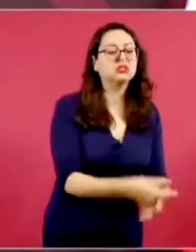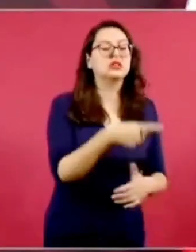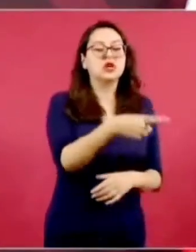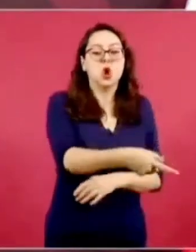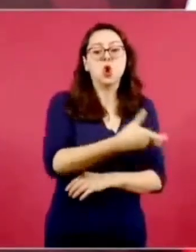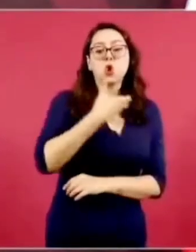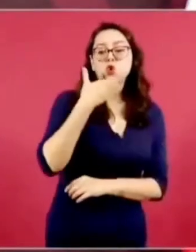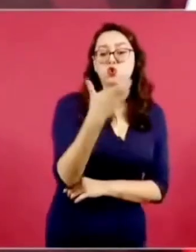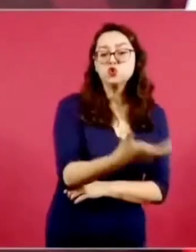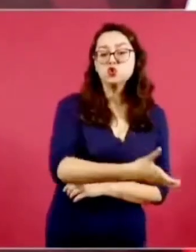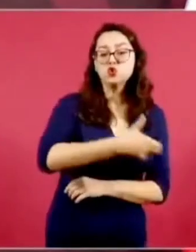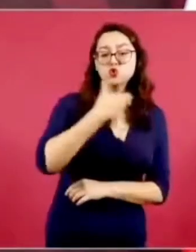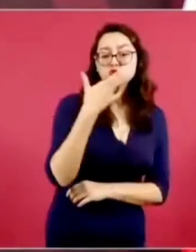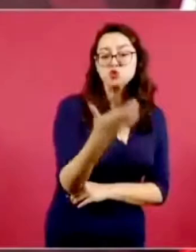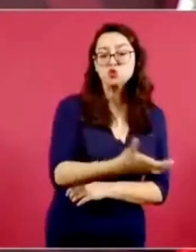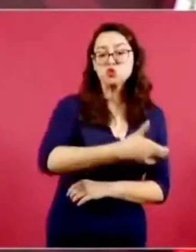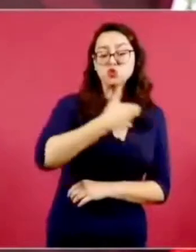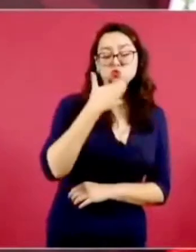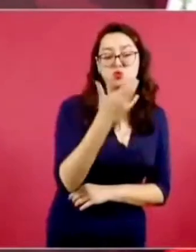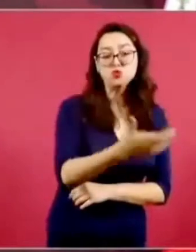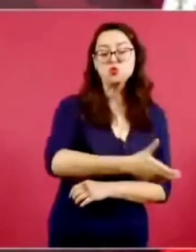Entonces, ¿cómo voy a contentar